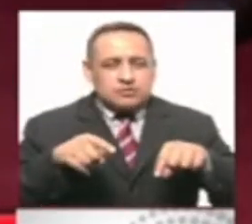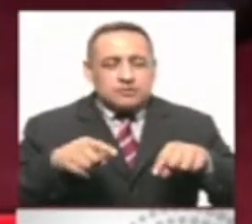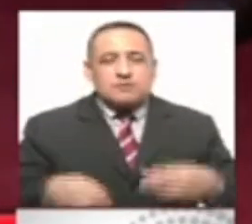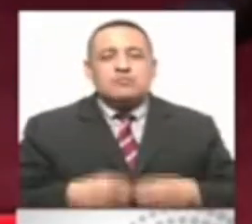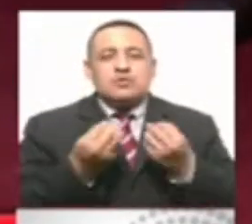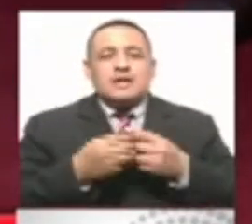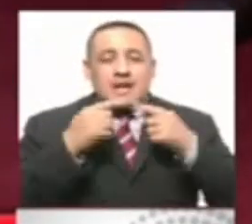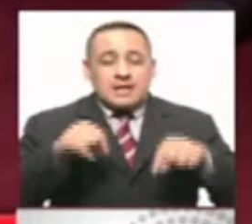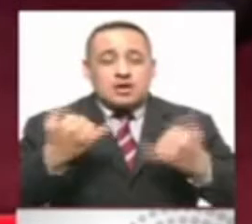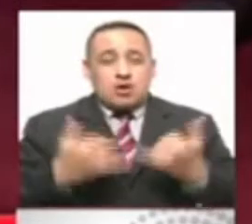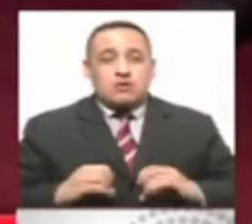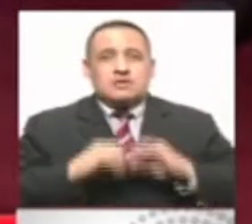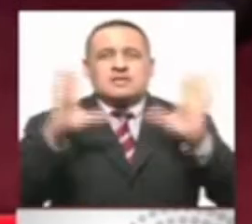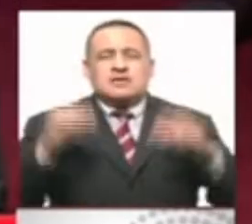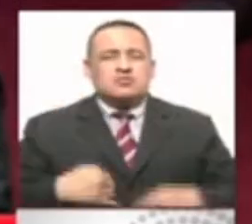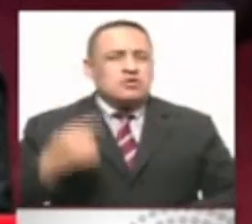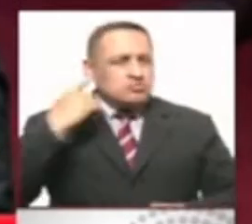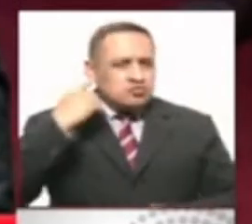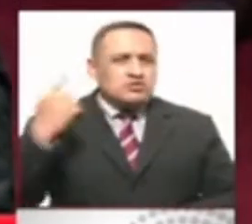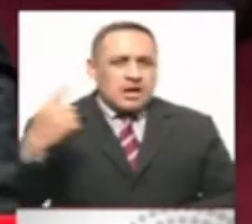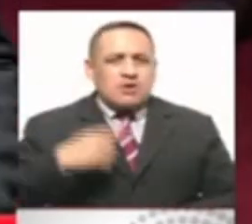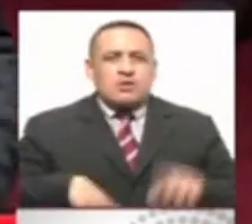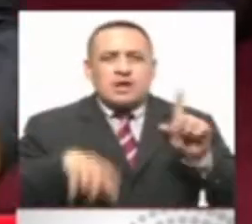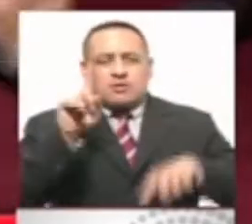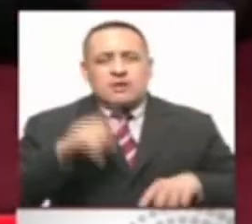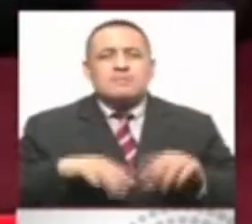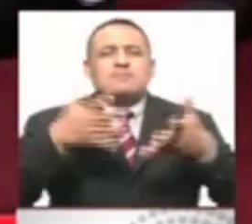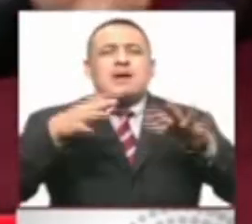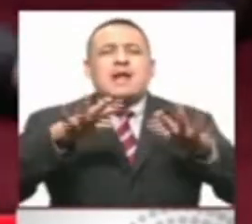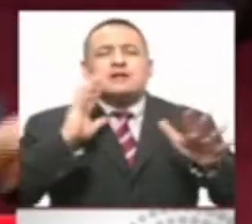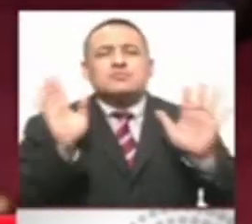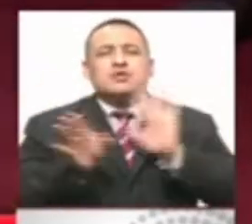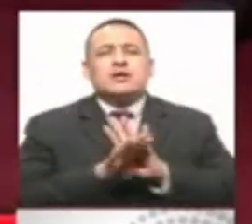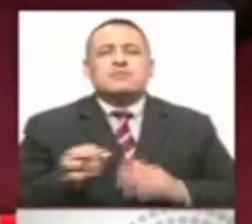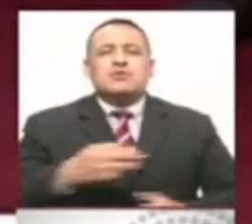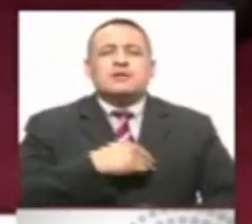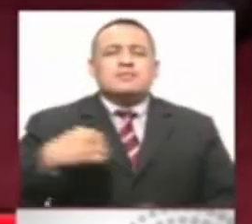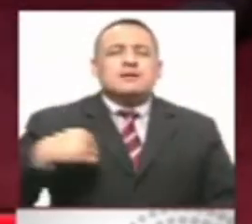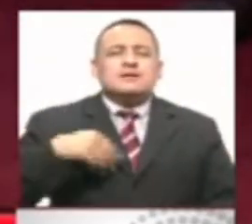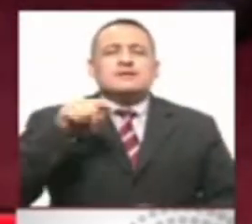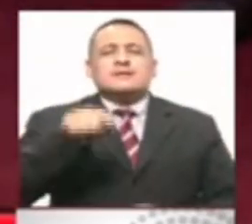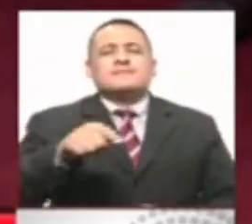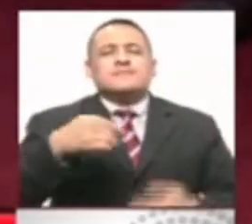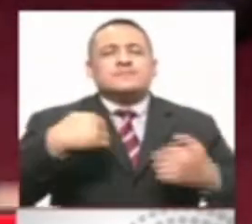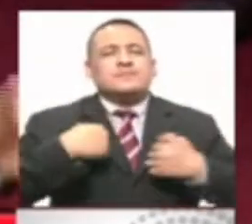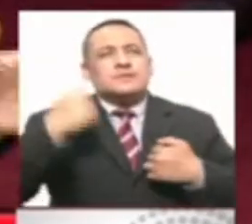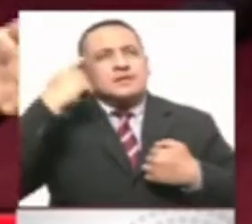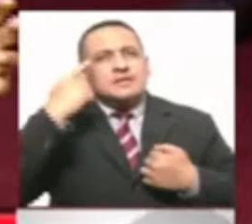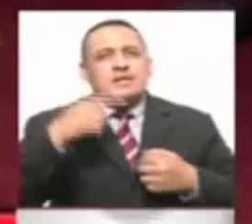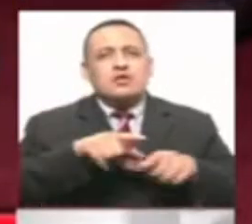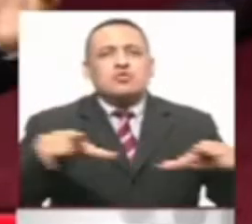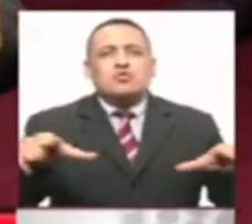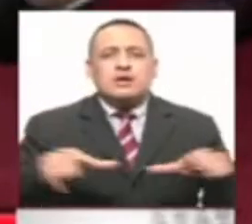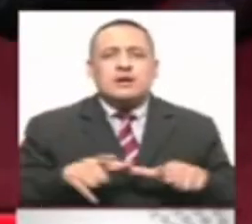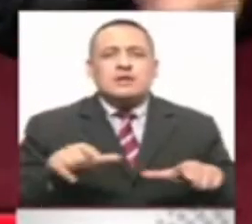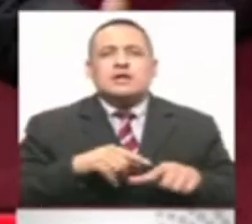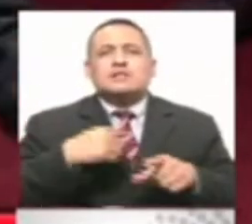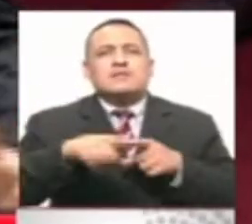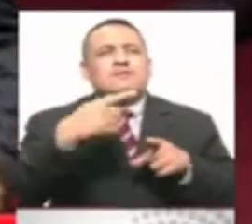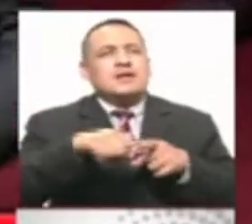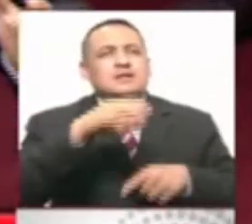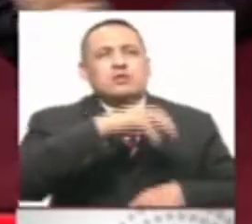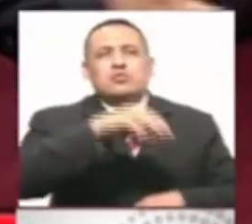Y aquí el día de hoy yo he escuchado decir, pareciera que el ministro tiene la ubicuidad de estar en todos